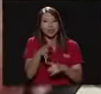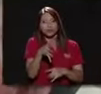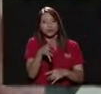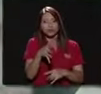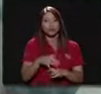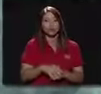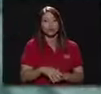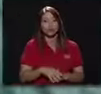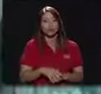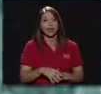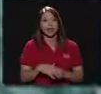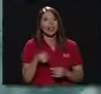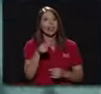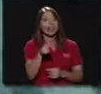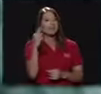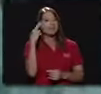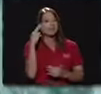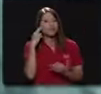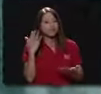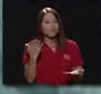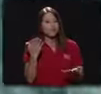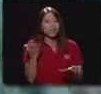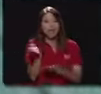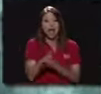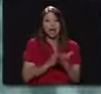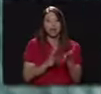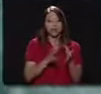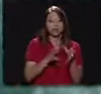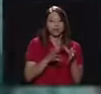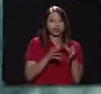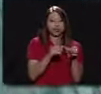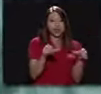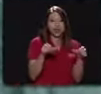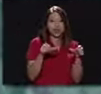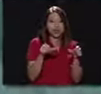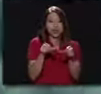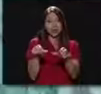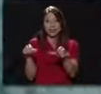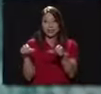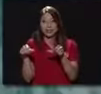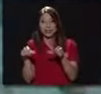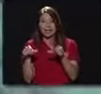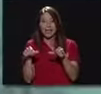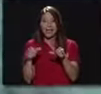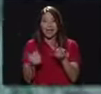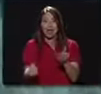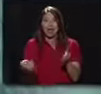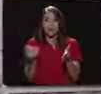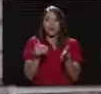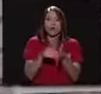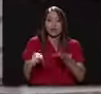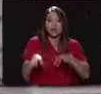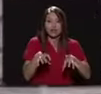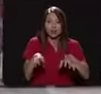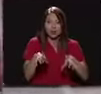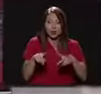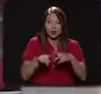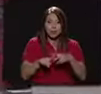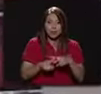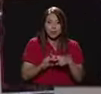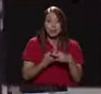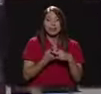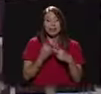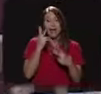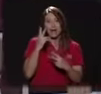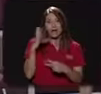Y se debe a que en algunos sectores hay una reactivación que se